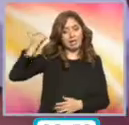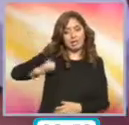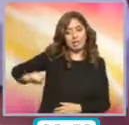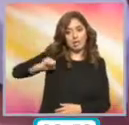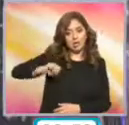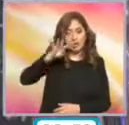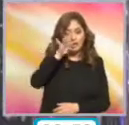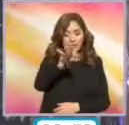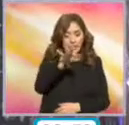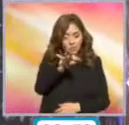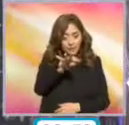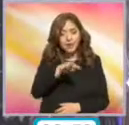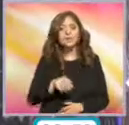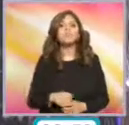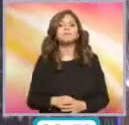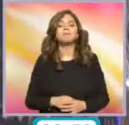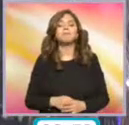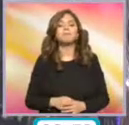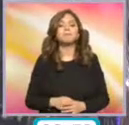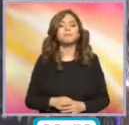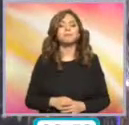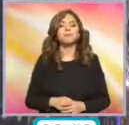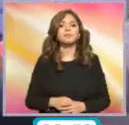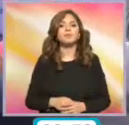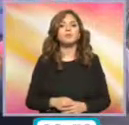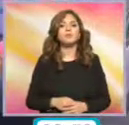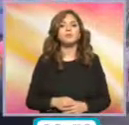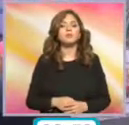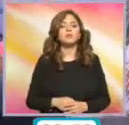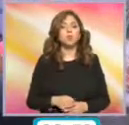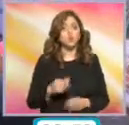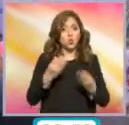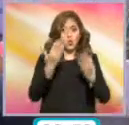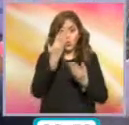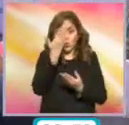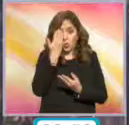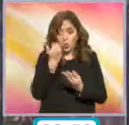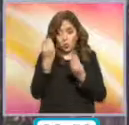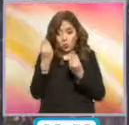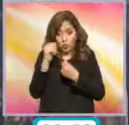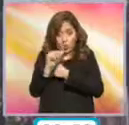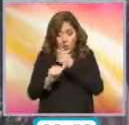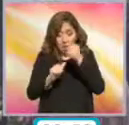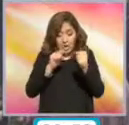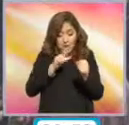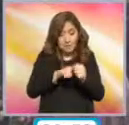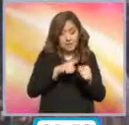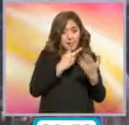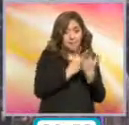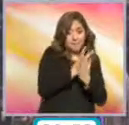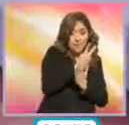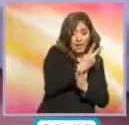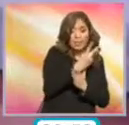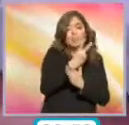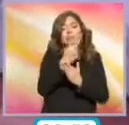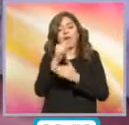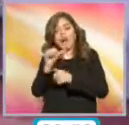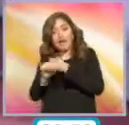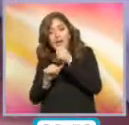eso, si no existen distintas especies de Sí. plantas, animales, es